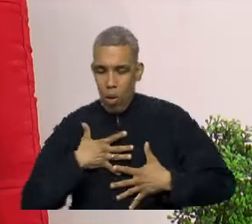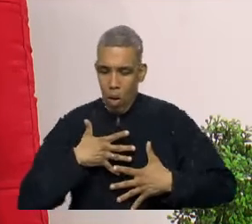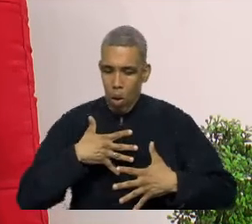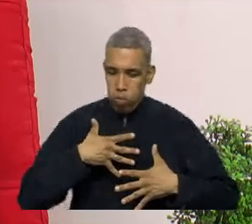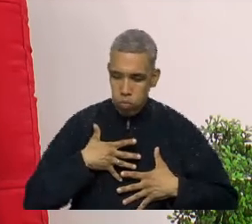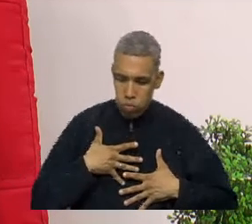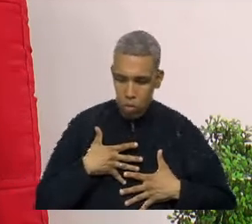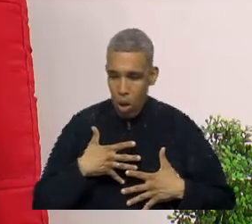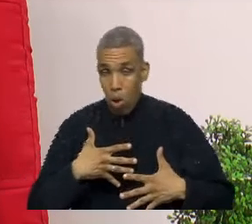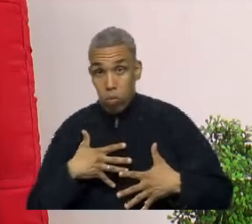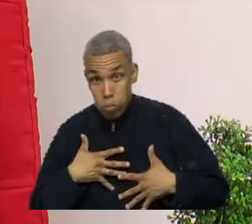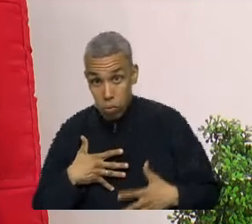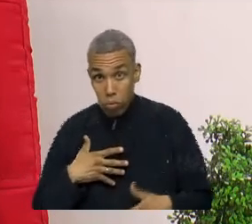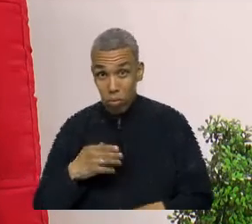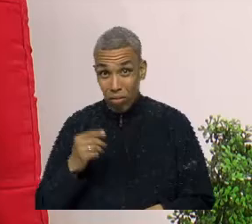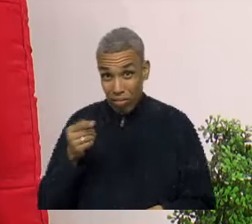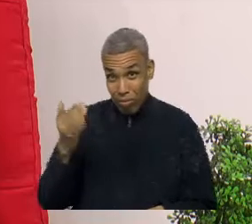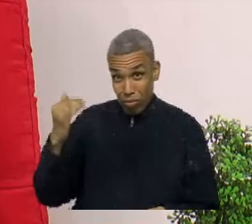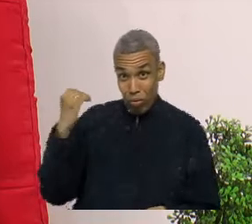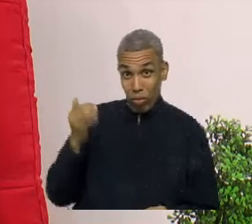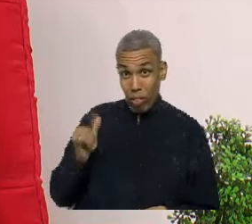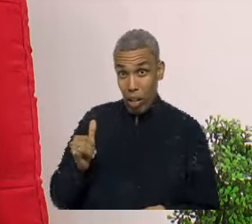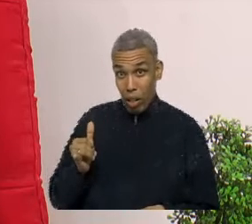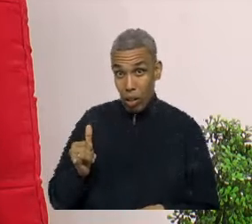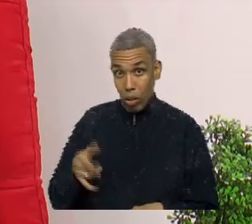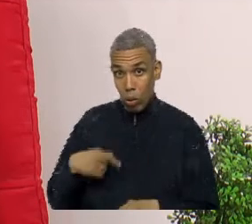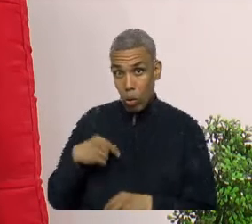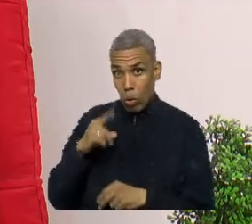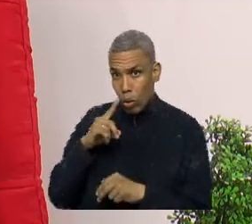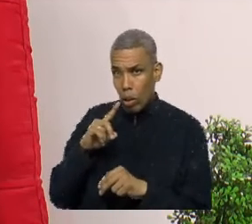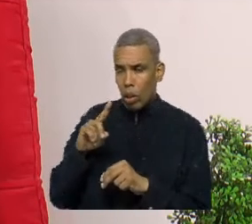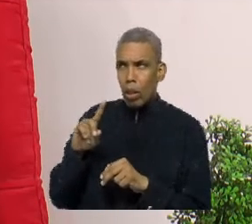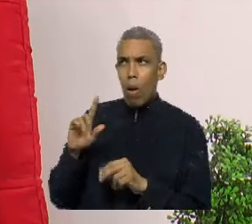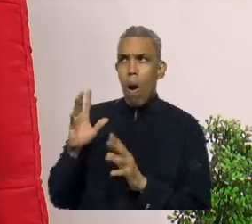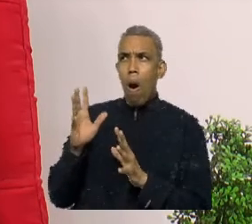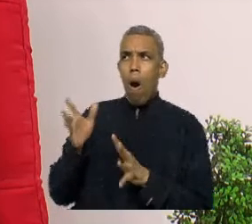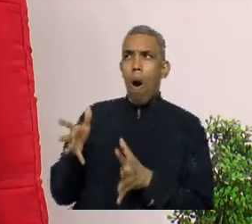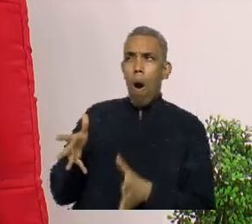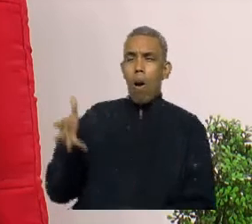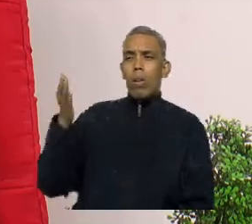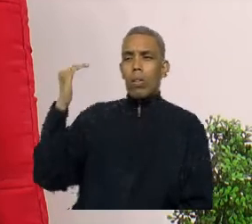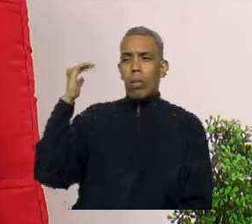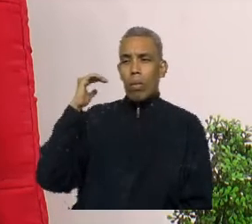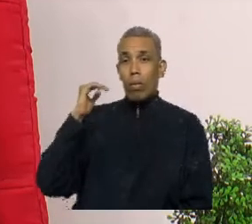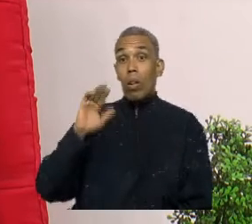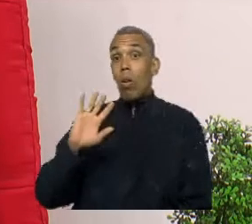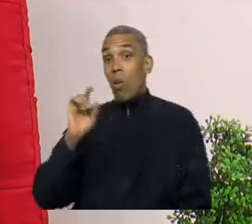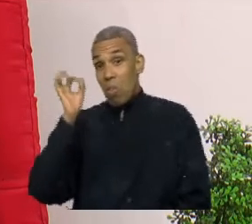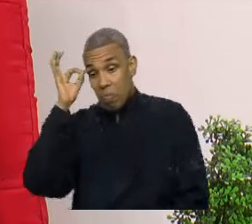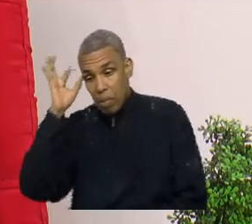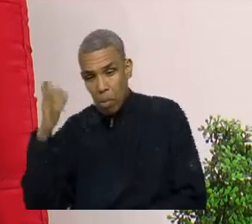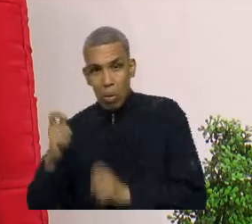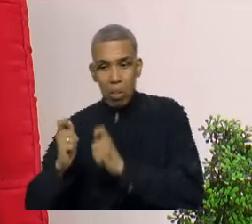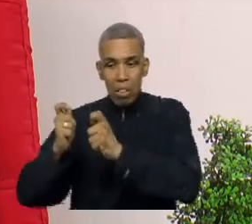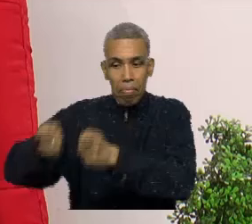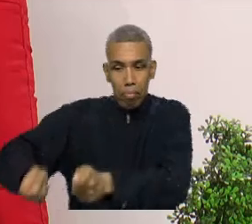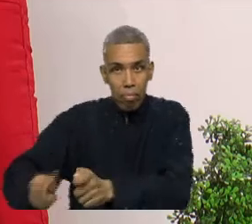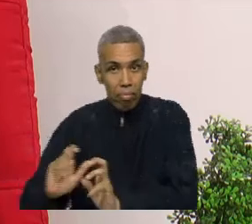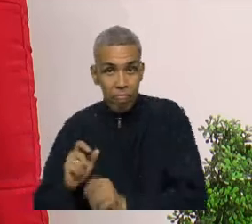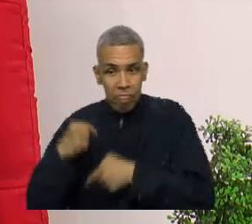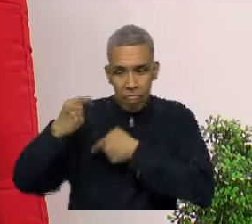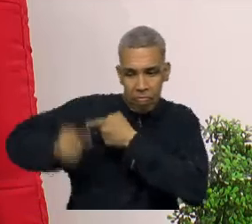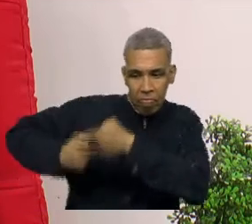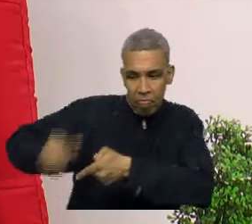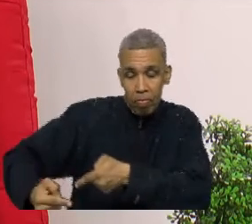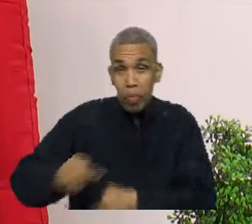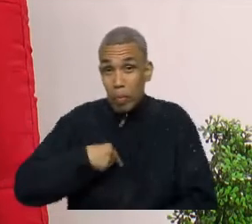médico le dijo, no, tiene una bronquiolitis. En alguna ocasión había yo un gran investigador chileno que decía que la